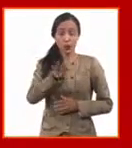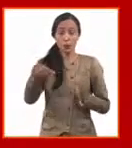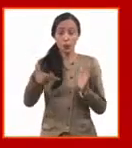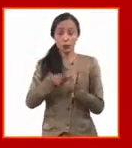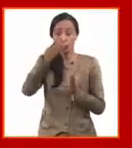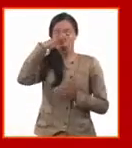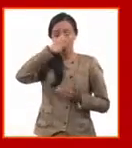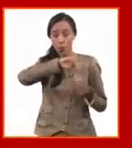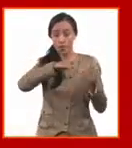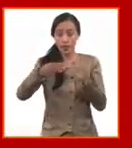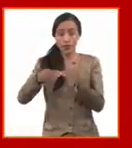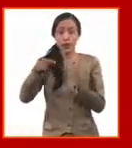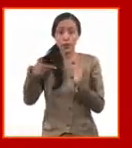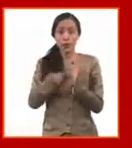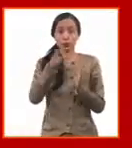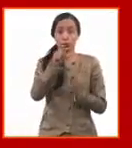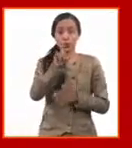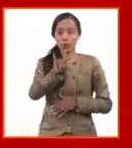www.cubadebate.cu